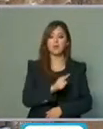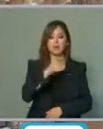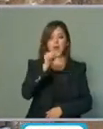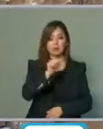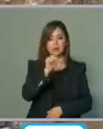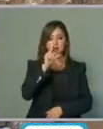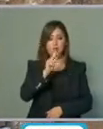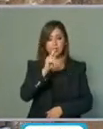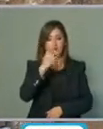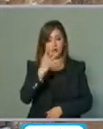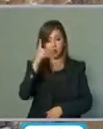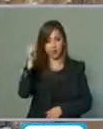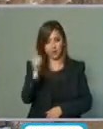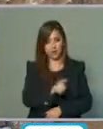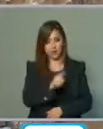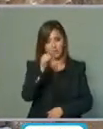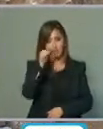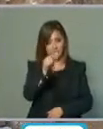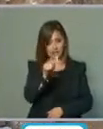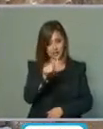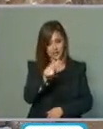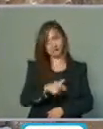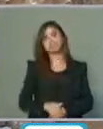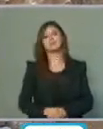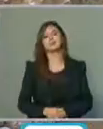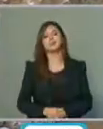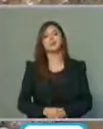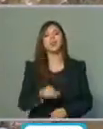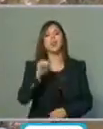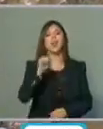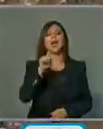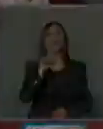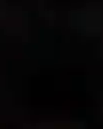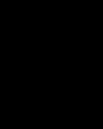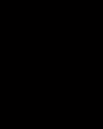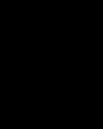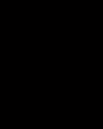1684 diagonal 17. Alfredo, muchísimas gracias por haber estado aquí No, con gracias a nosotros. ustedes.